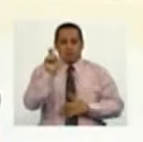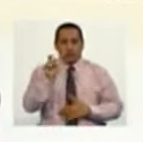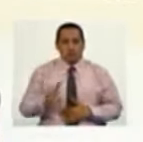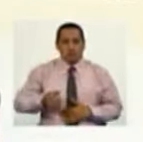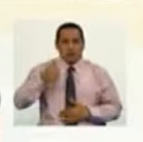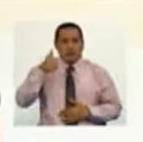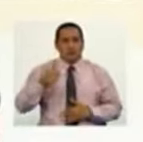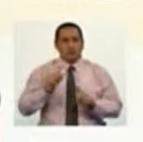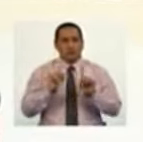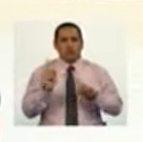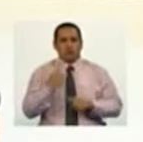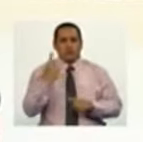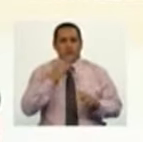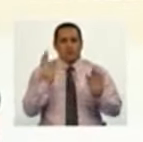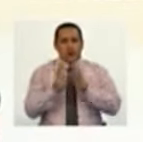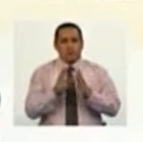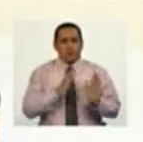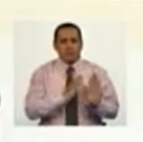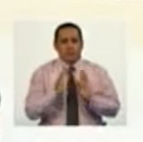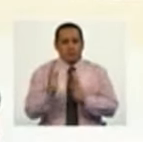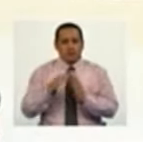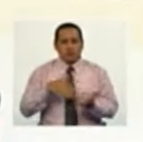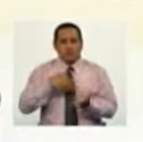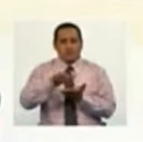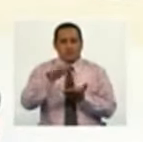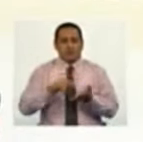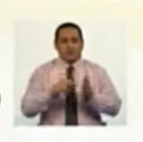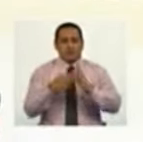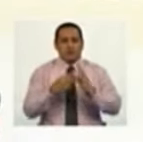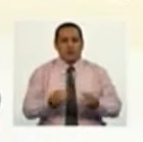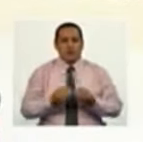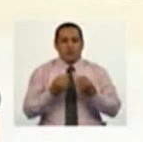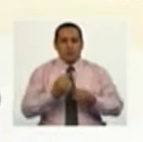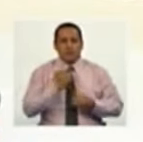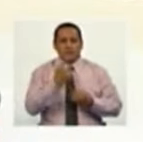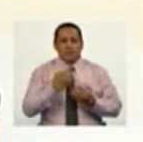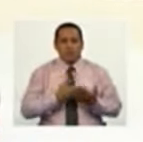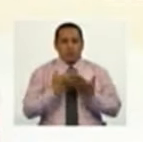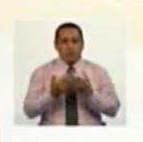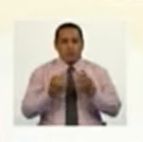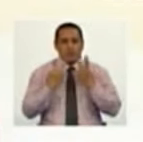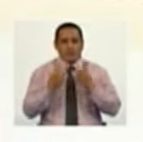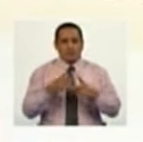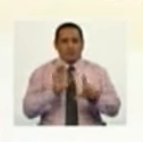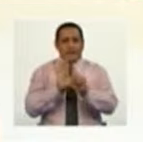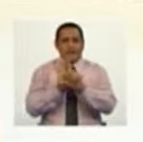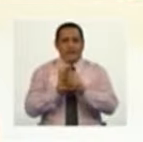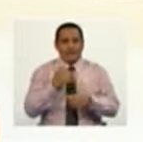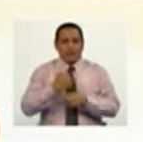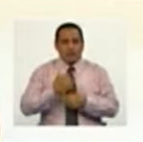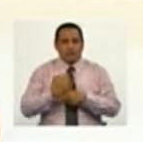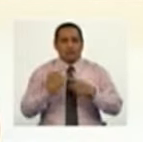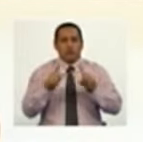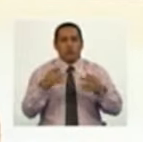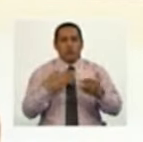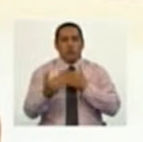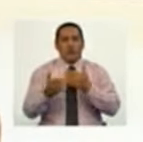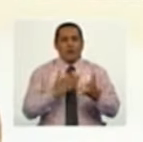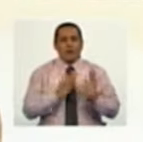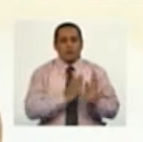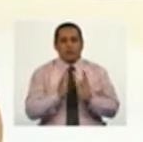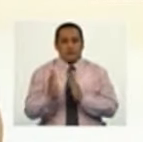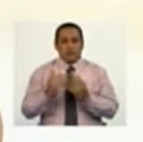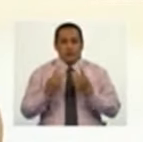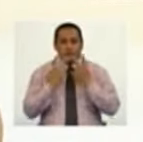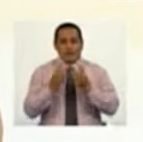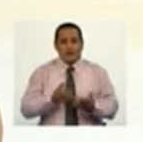empleador. No solamente en el procedimiento de despido, que es como está contemplado en nuestra legislación laboral, sino en cualquier